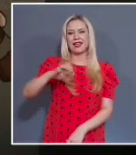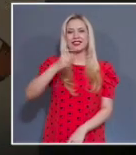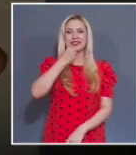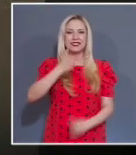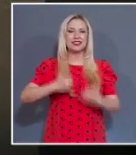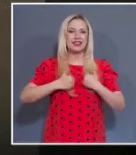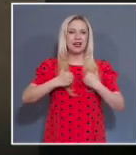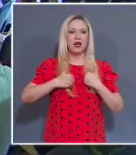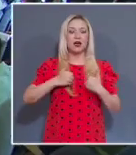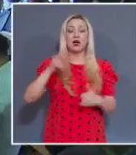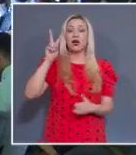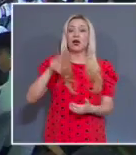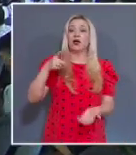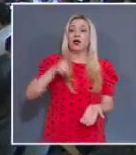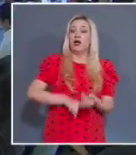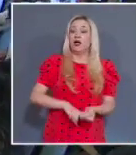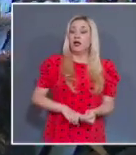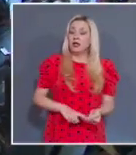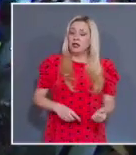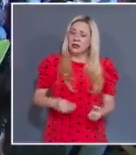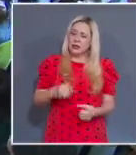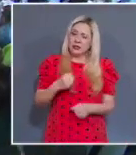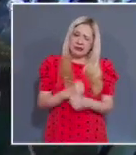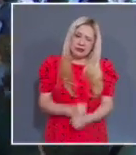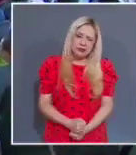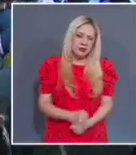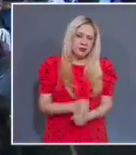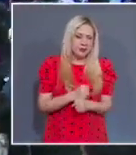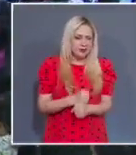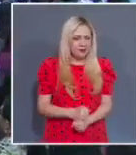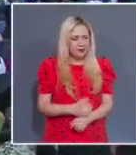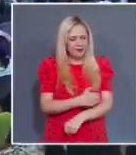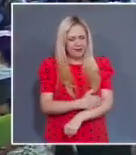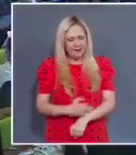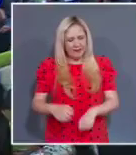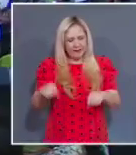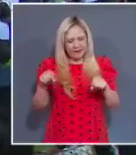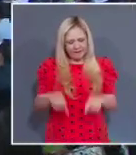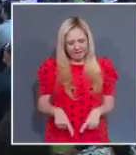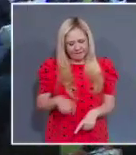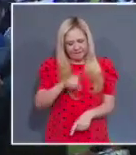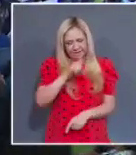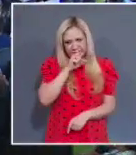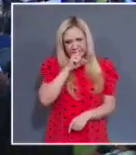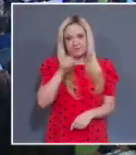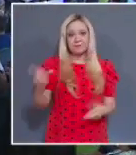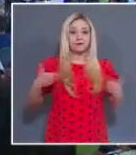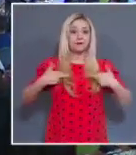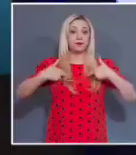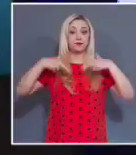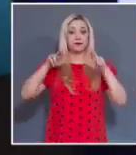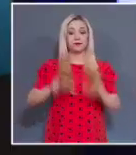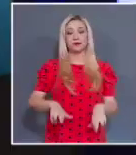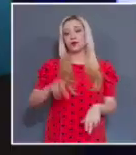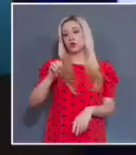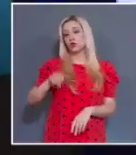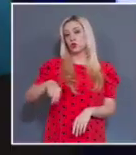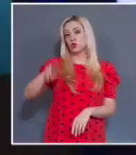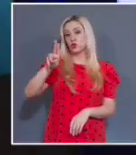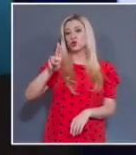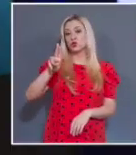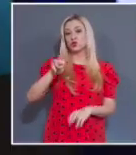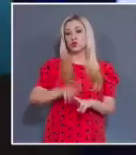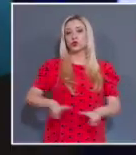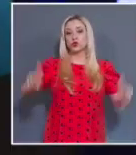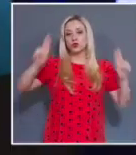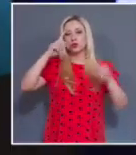dentro de su hogar. En la presentación del informe anual 2022, el representante del Fondo de las Naciones Unidas para la Infancia en